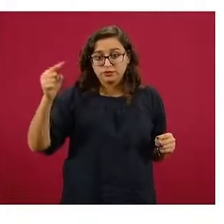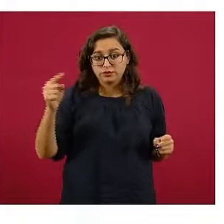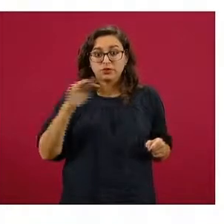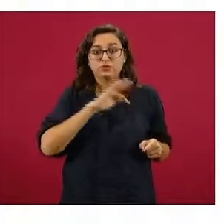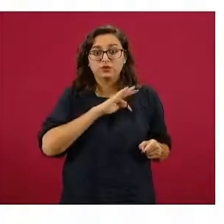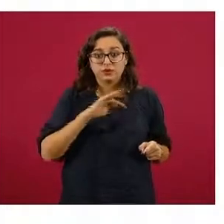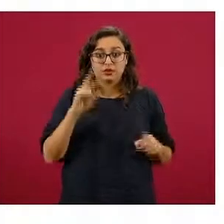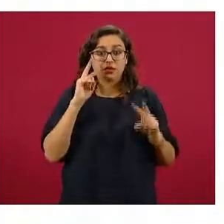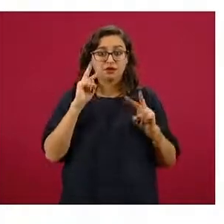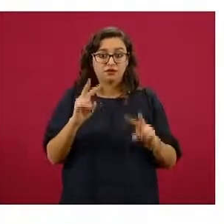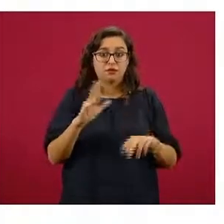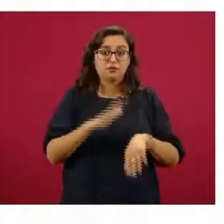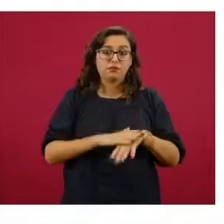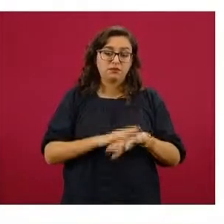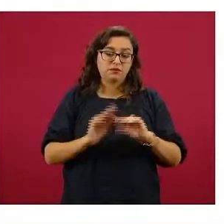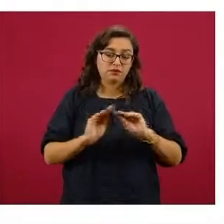claramente.